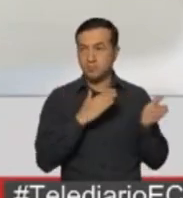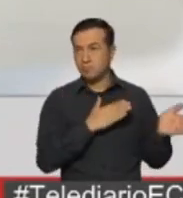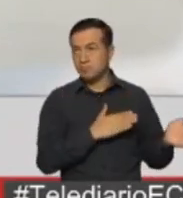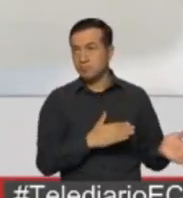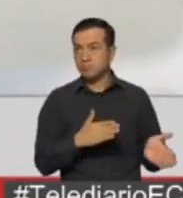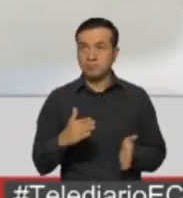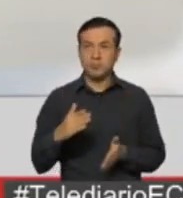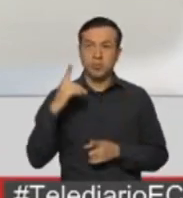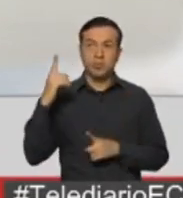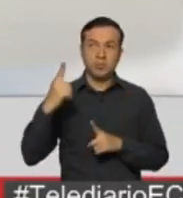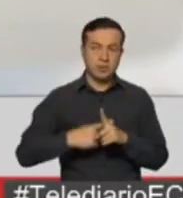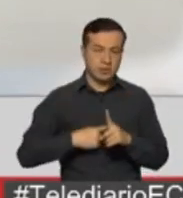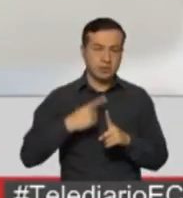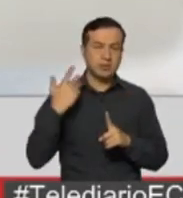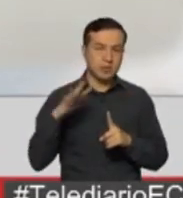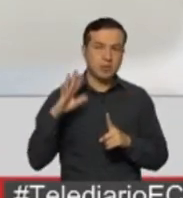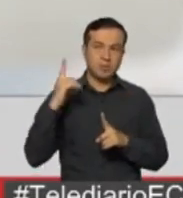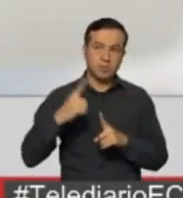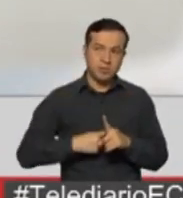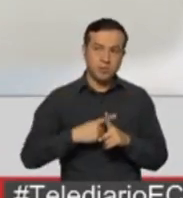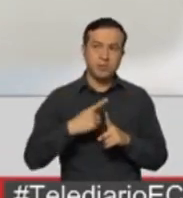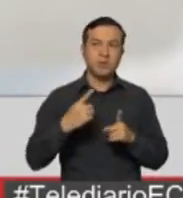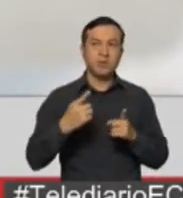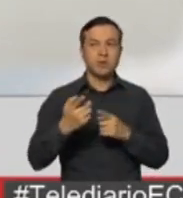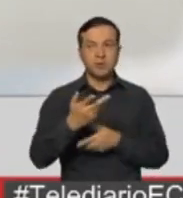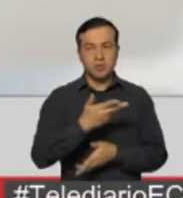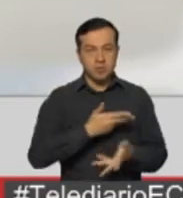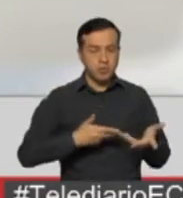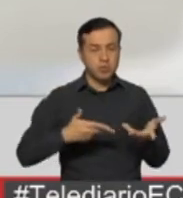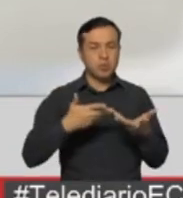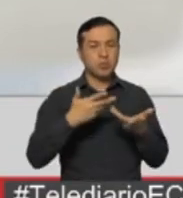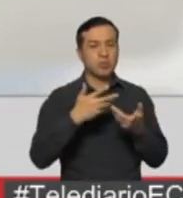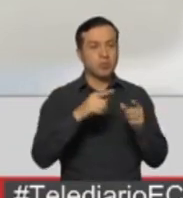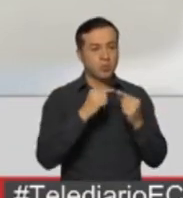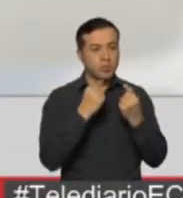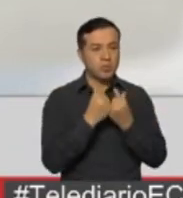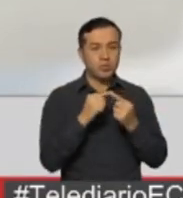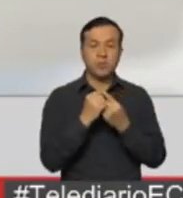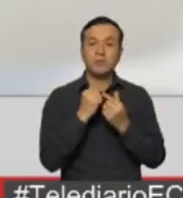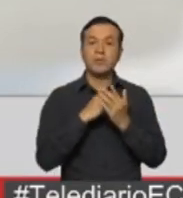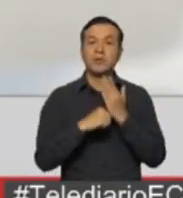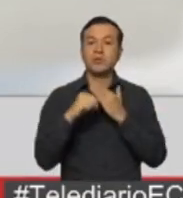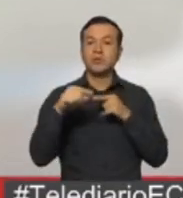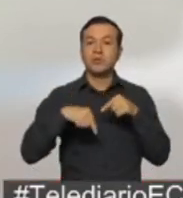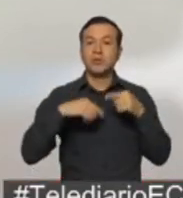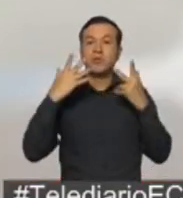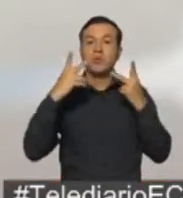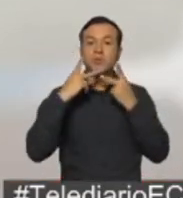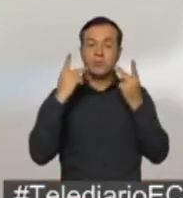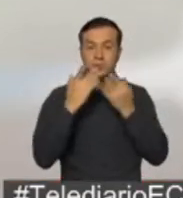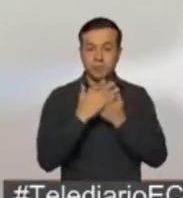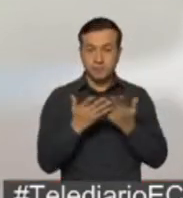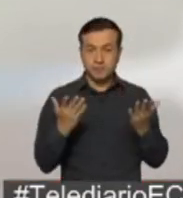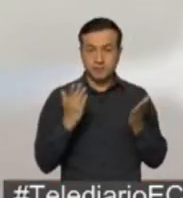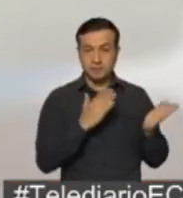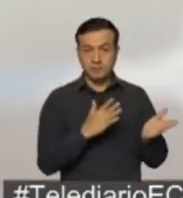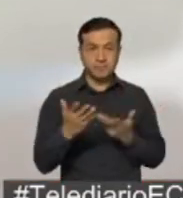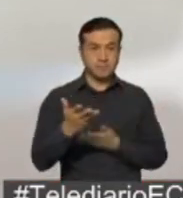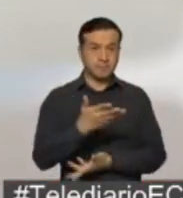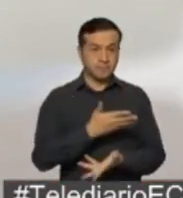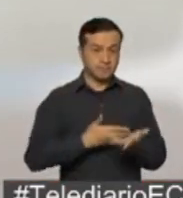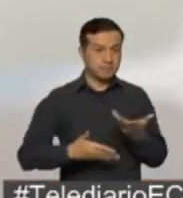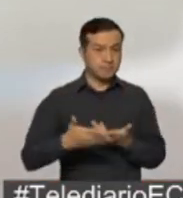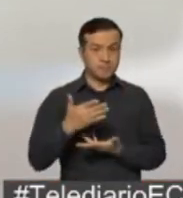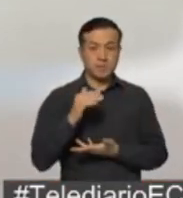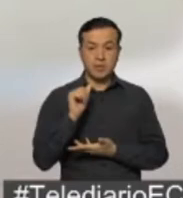más de un mes. Tenemos unas mesas de seguridad vial que las lidera el Ministerio de Transporte y Obras Públicas y en las que nos coordinamos con la